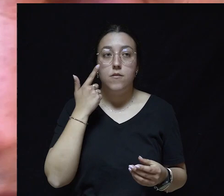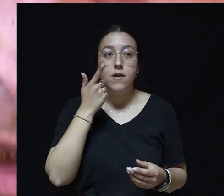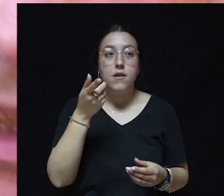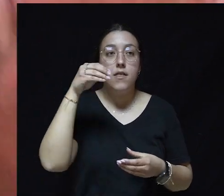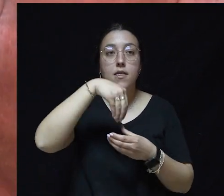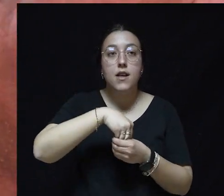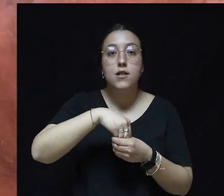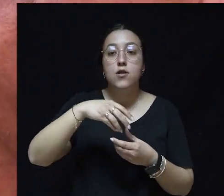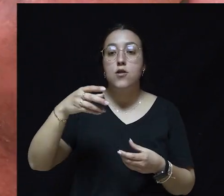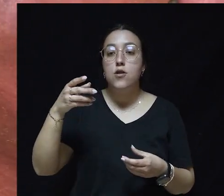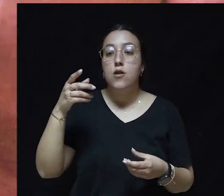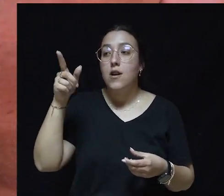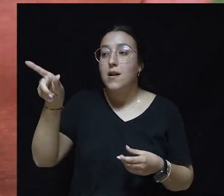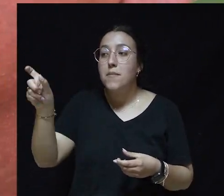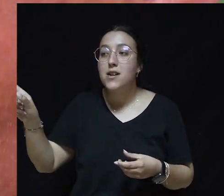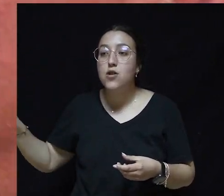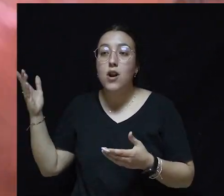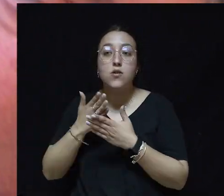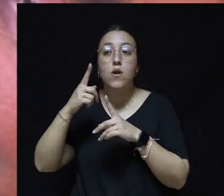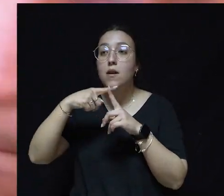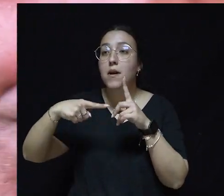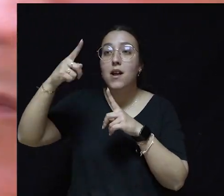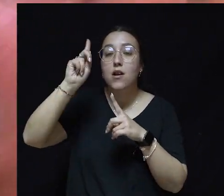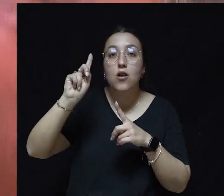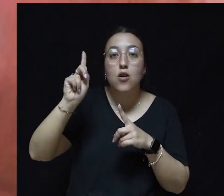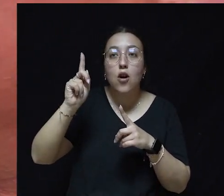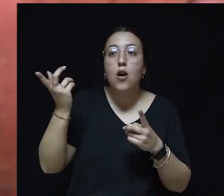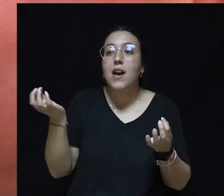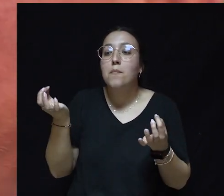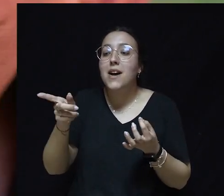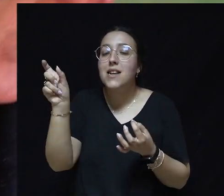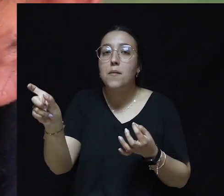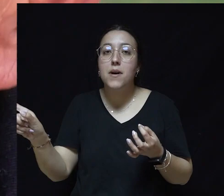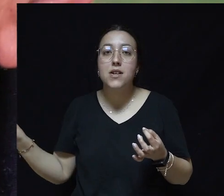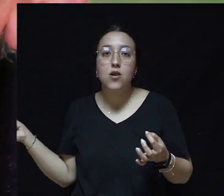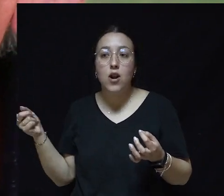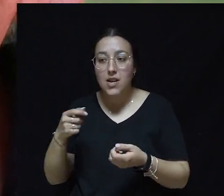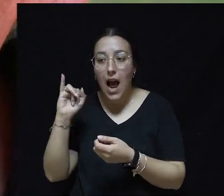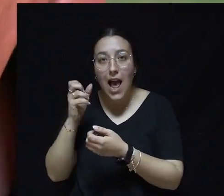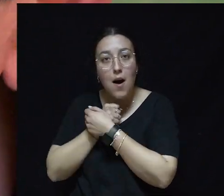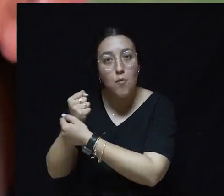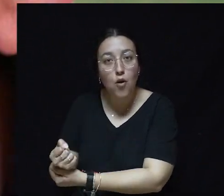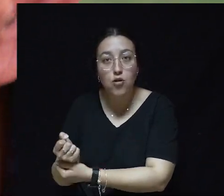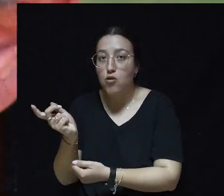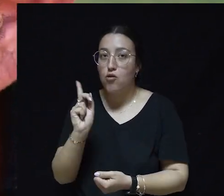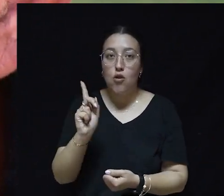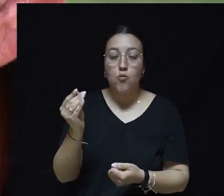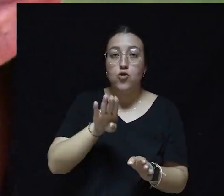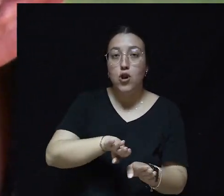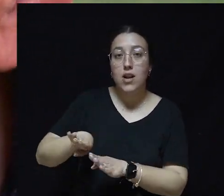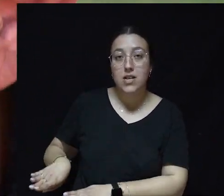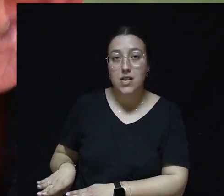claro, no se puede tener una atención personalizada. Es decir, existen una serie de dificultades